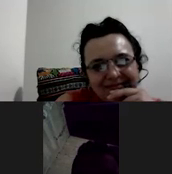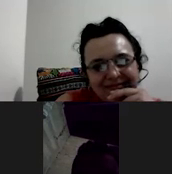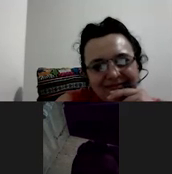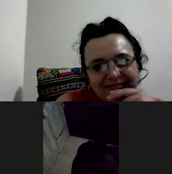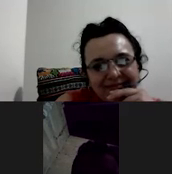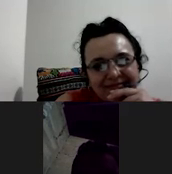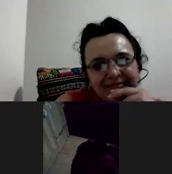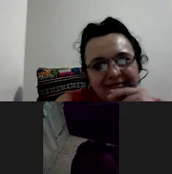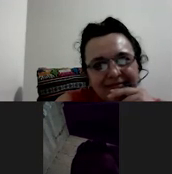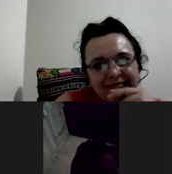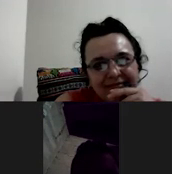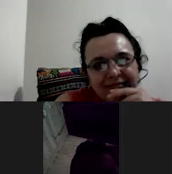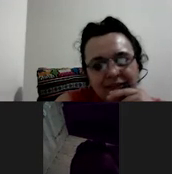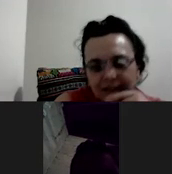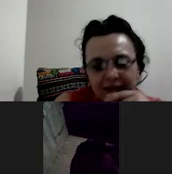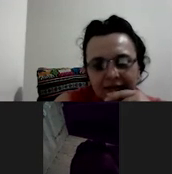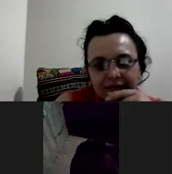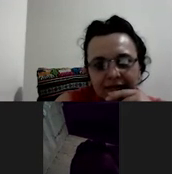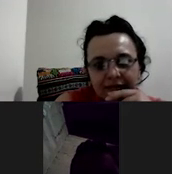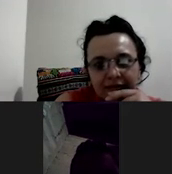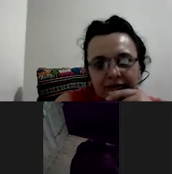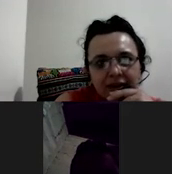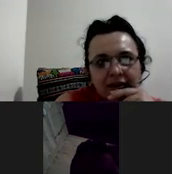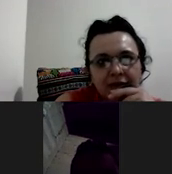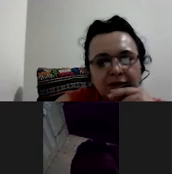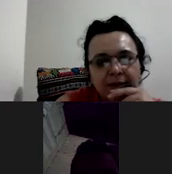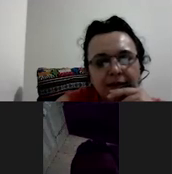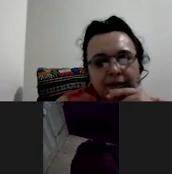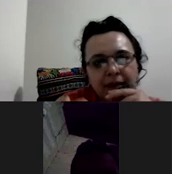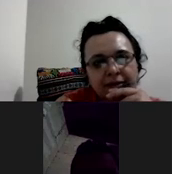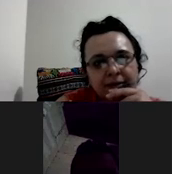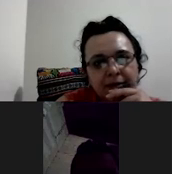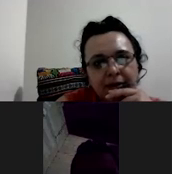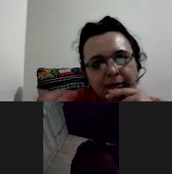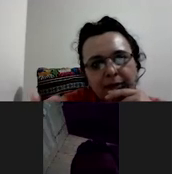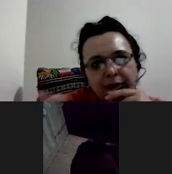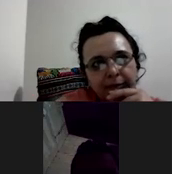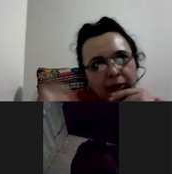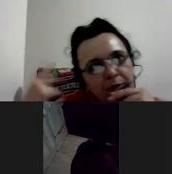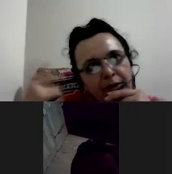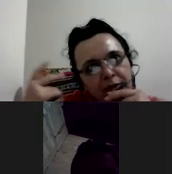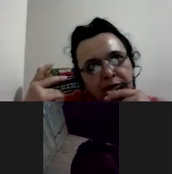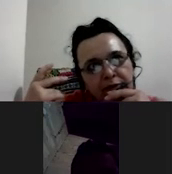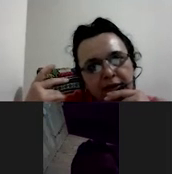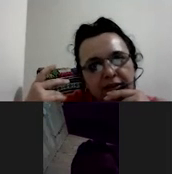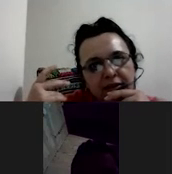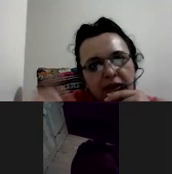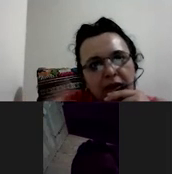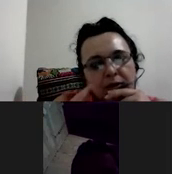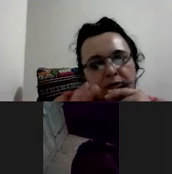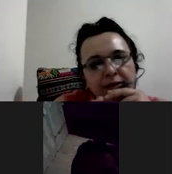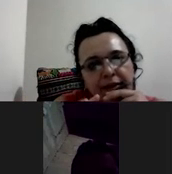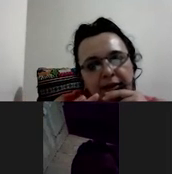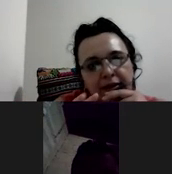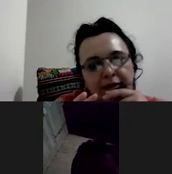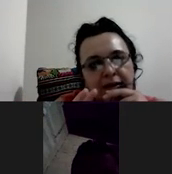puede ocupar very en esa oración? Sí. O sea, que usted puede cambiar este pretty por very, como para no confundirse.